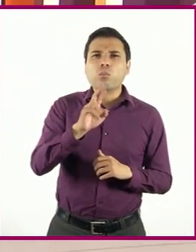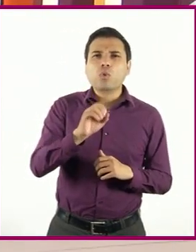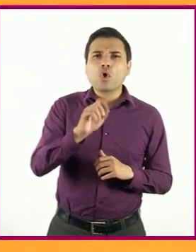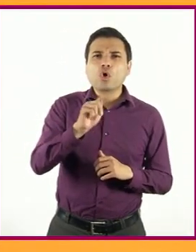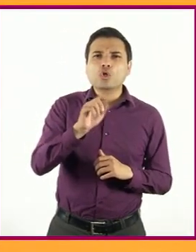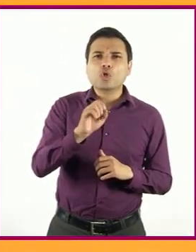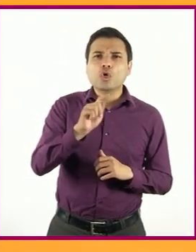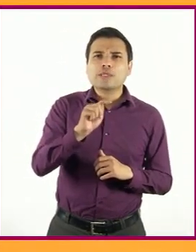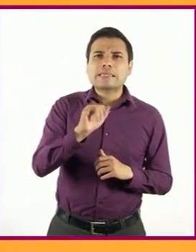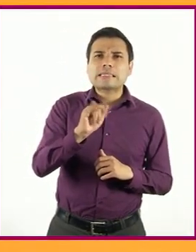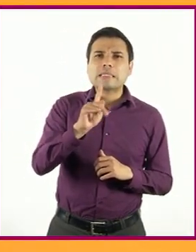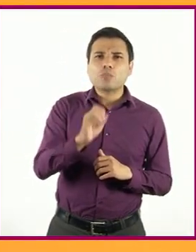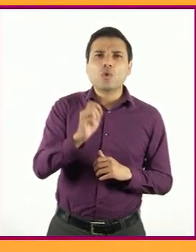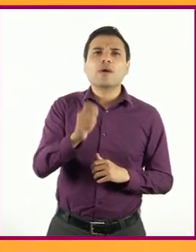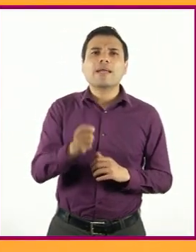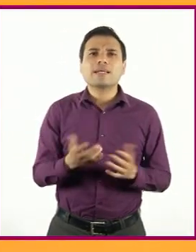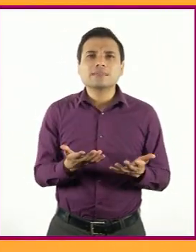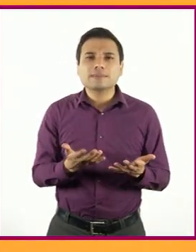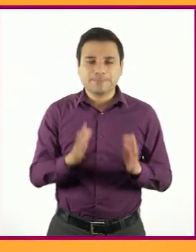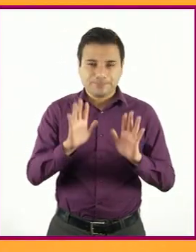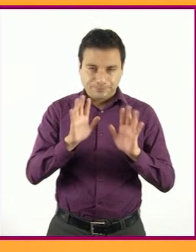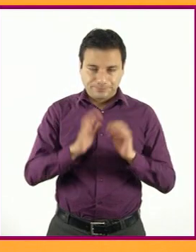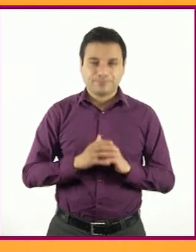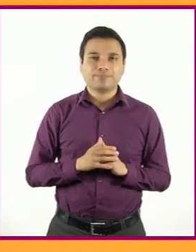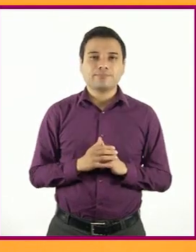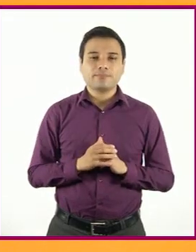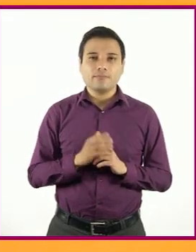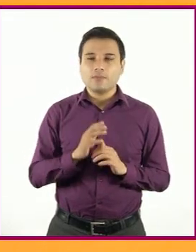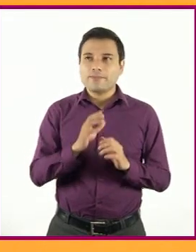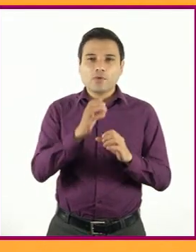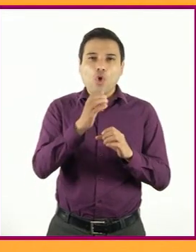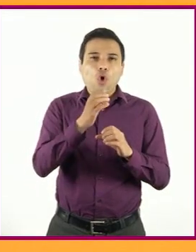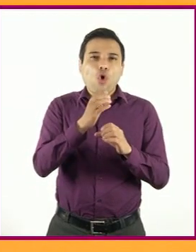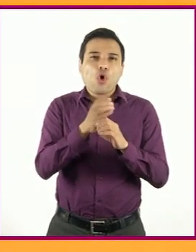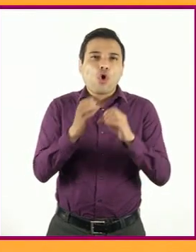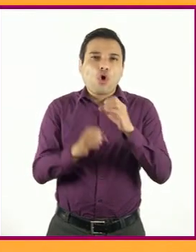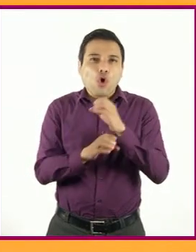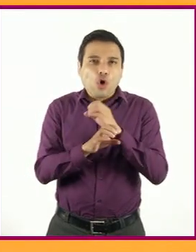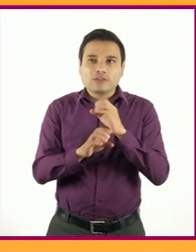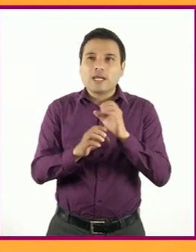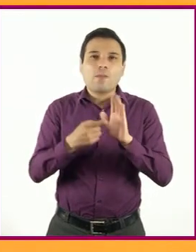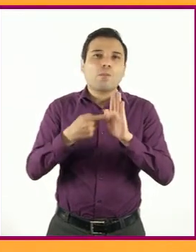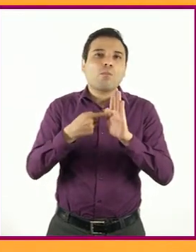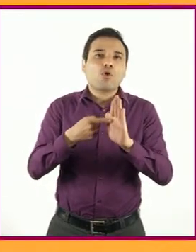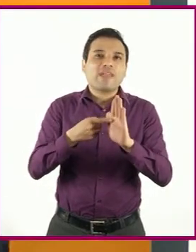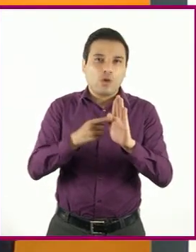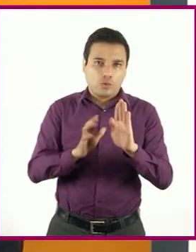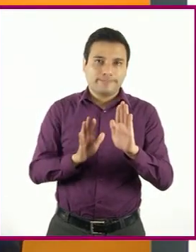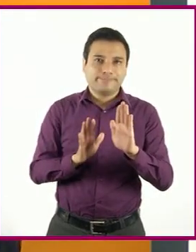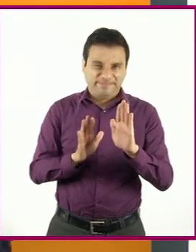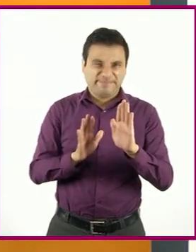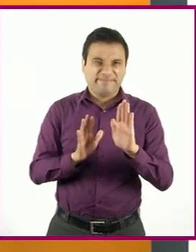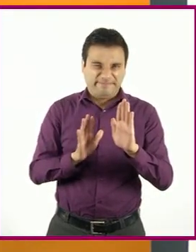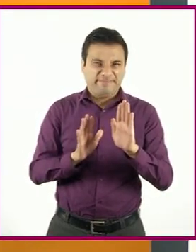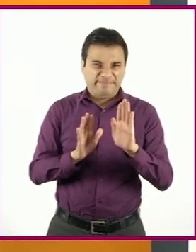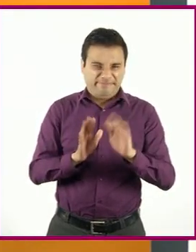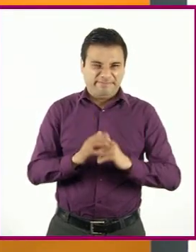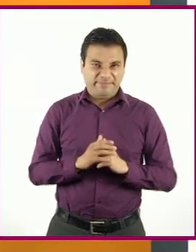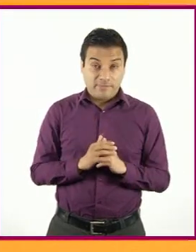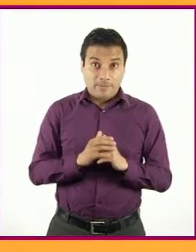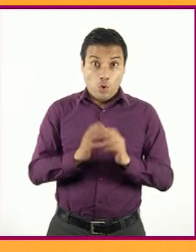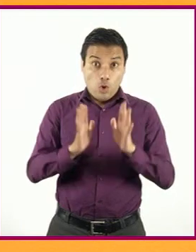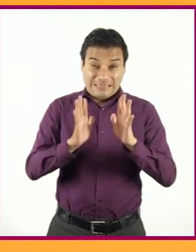casa. Un prototipo es la simulación de un objeto que cumple con algunas de las características del objeto final.